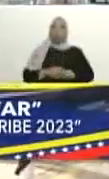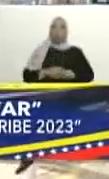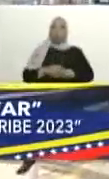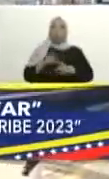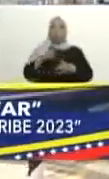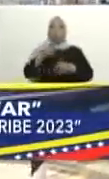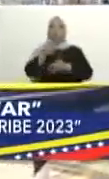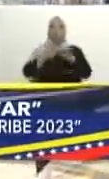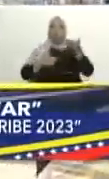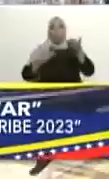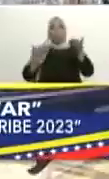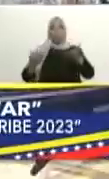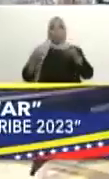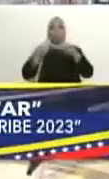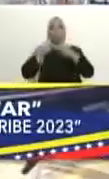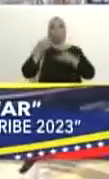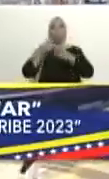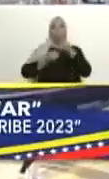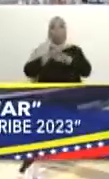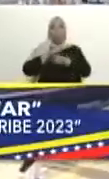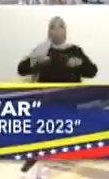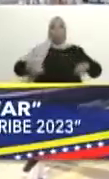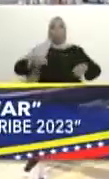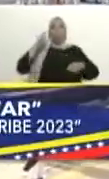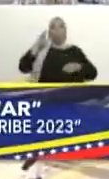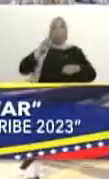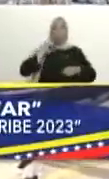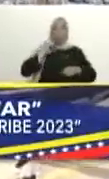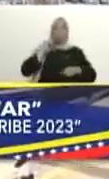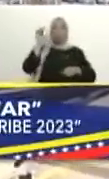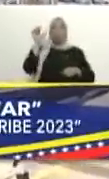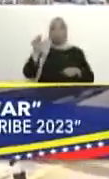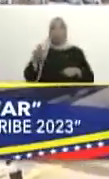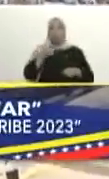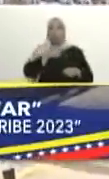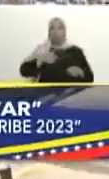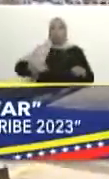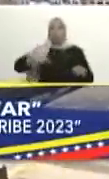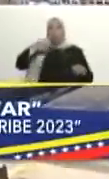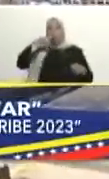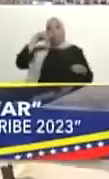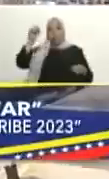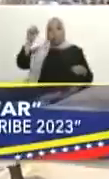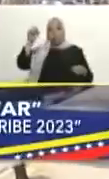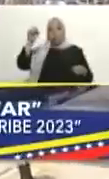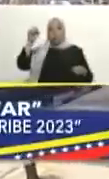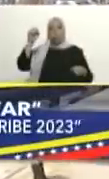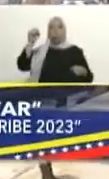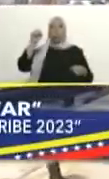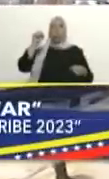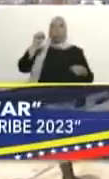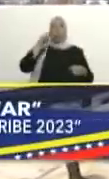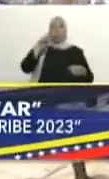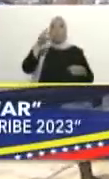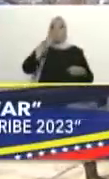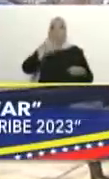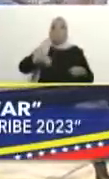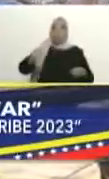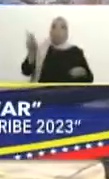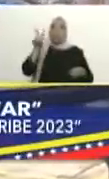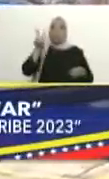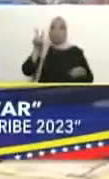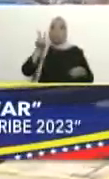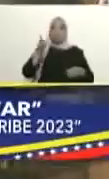Entrega del estandarte invicto de la Armada Bolivariana por el ciudadano Nicolás Maduro Moros, presidente constitucional de la